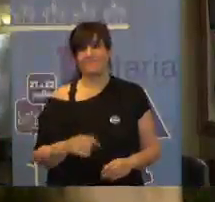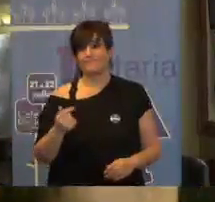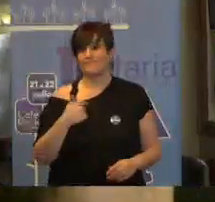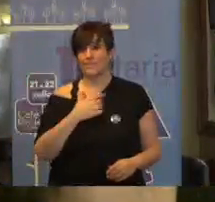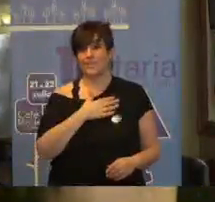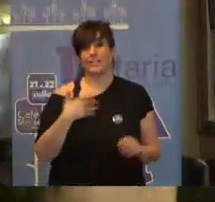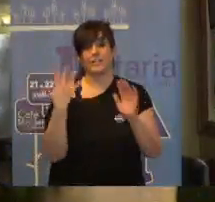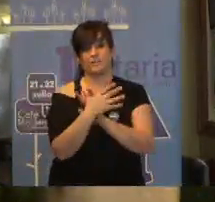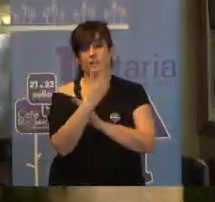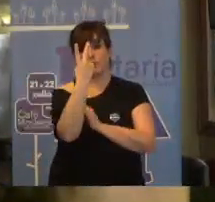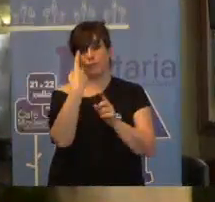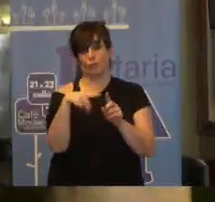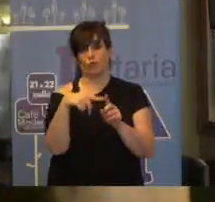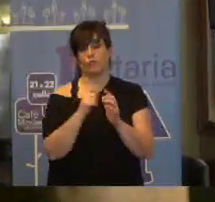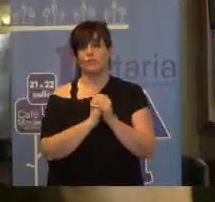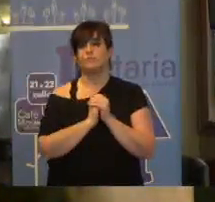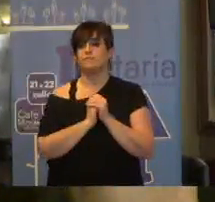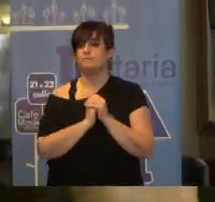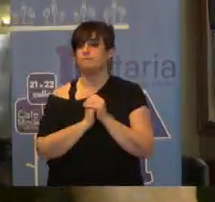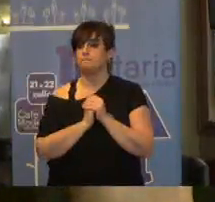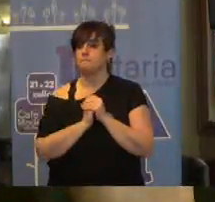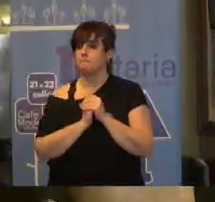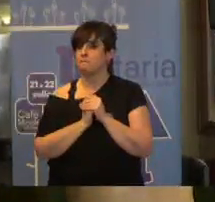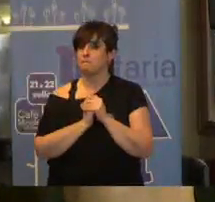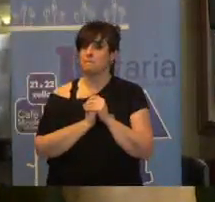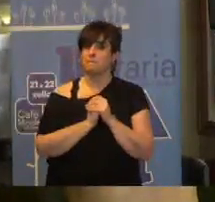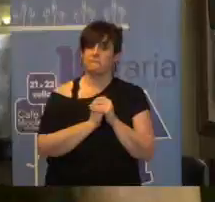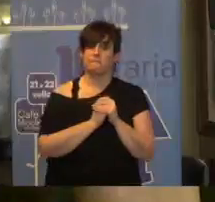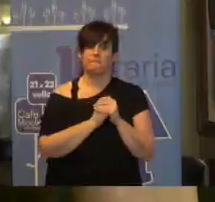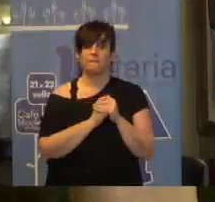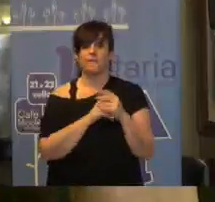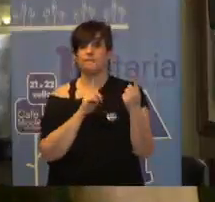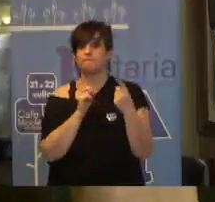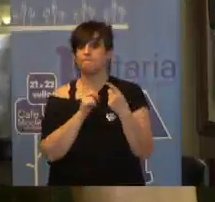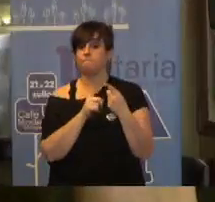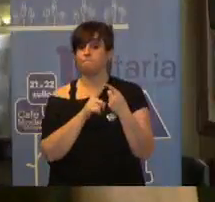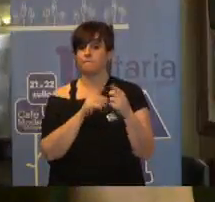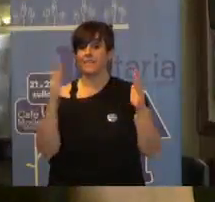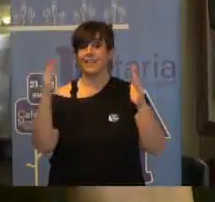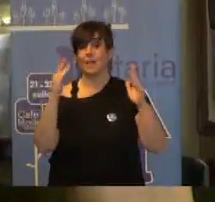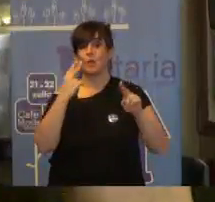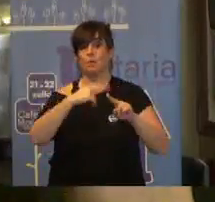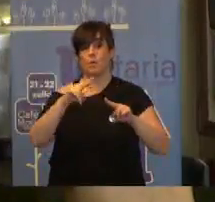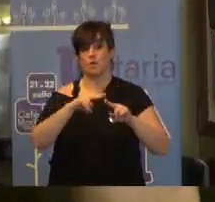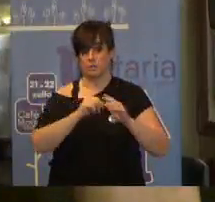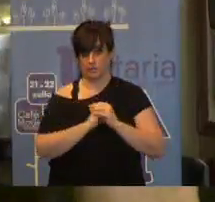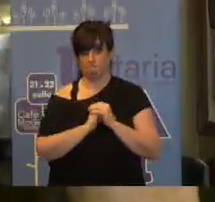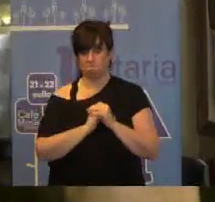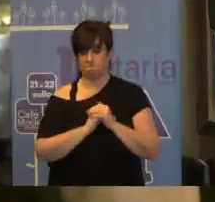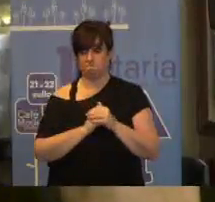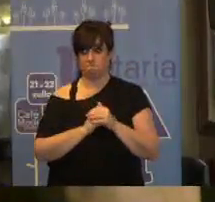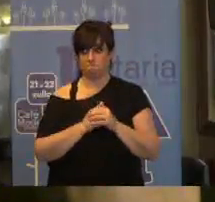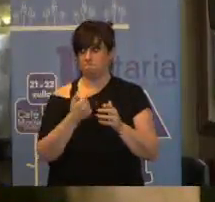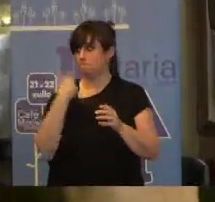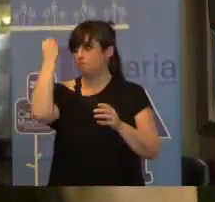cousas. Bueno, o primeiro, o tempo político, non? É dicir, eu creo que, a parte